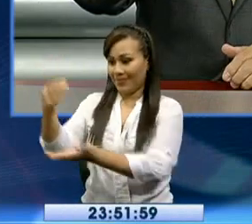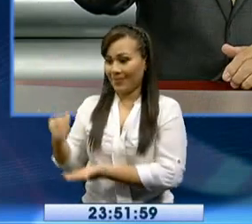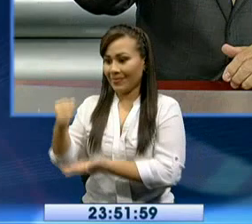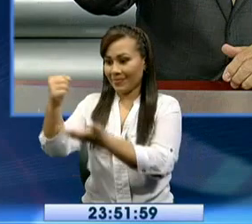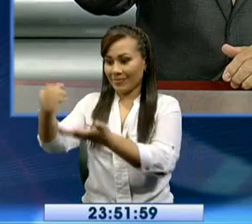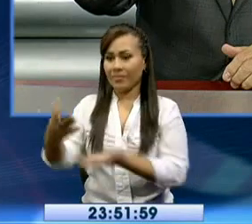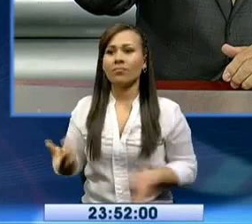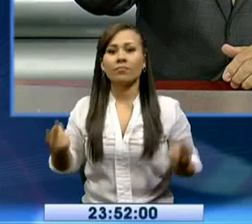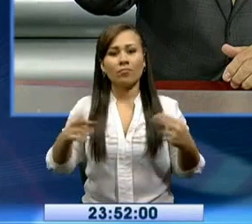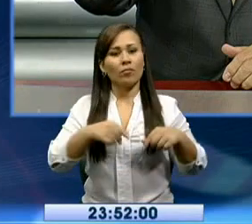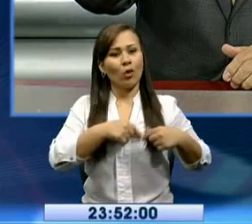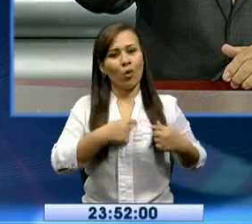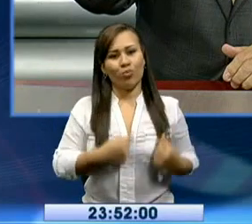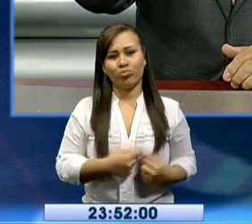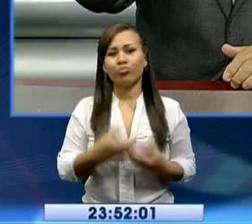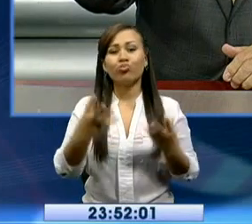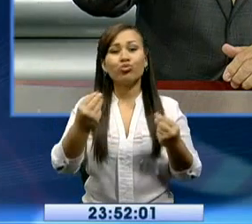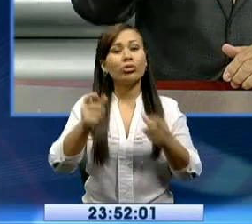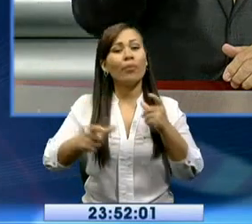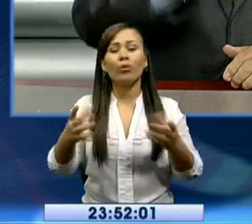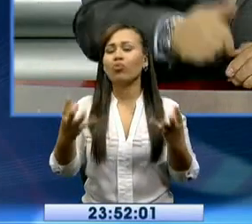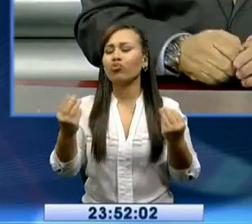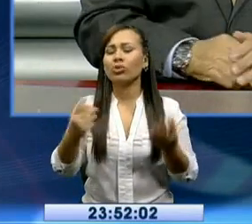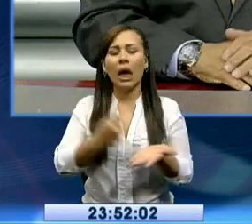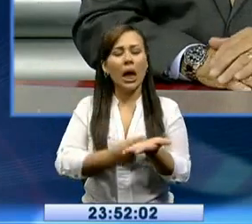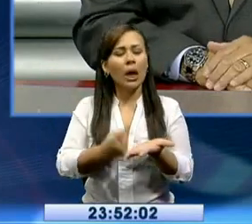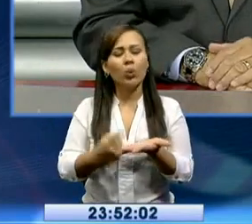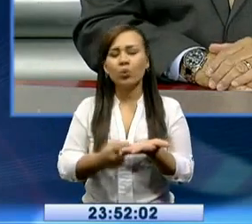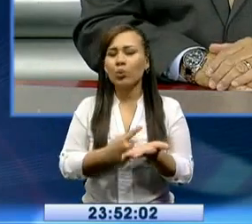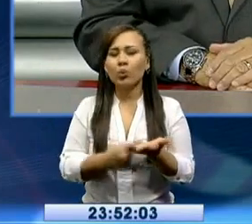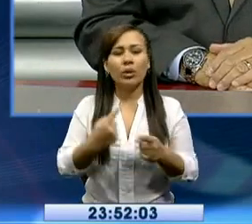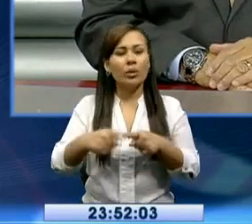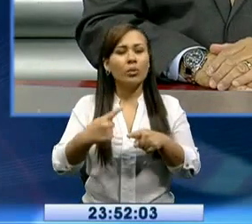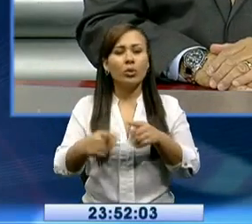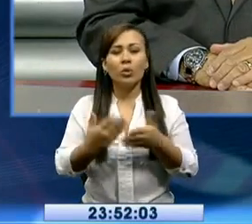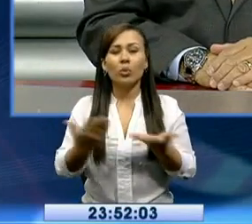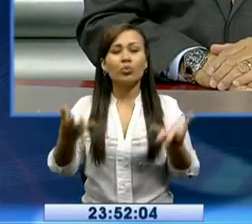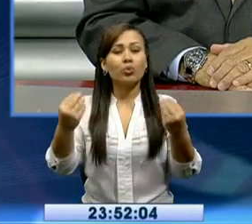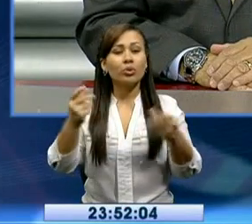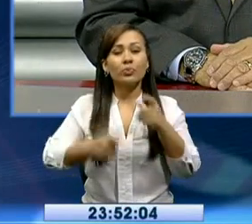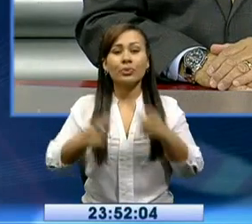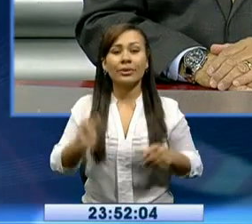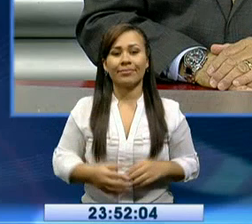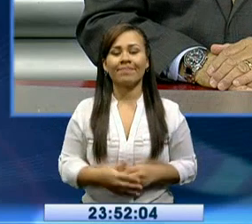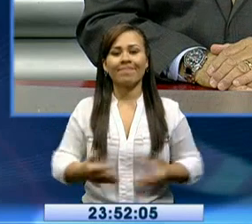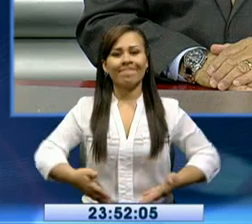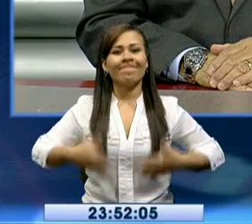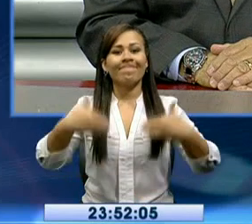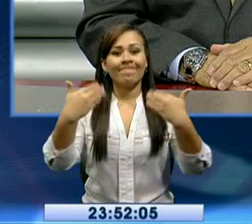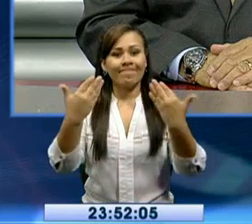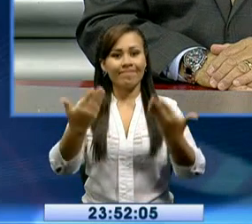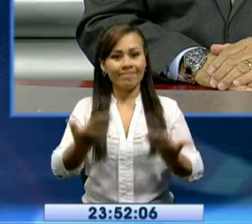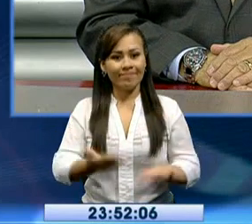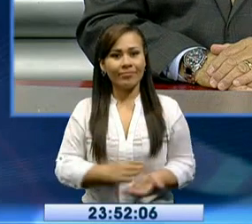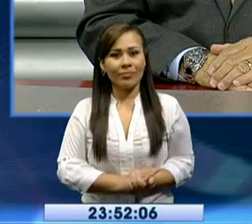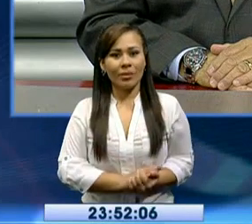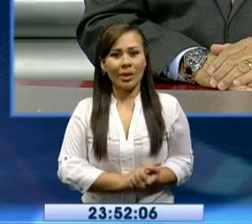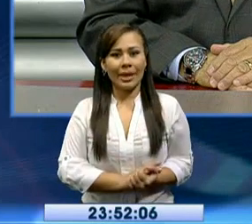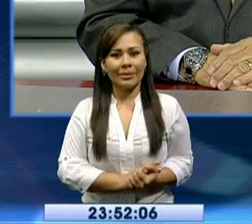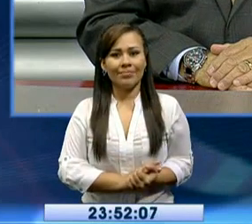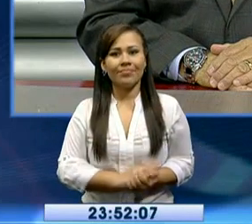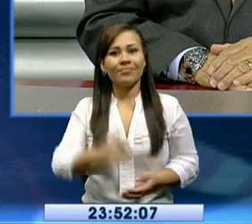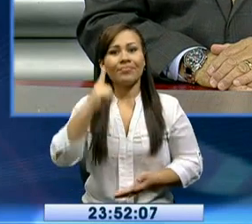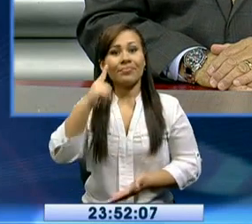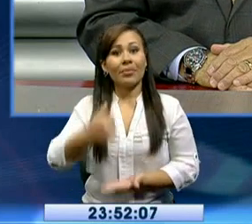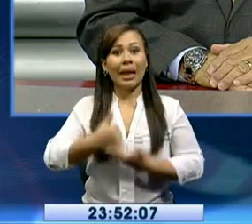Hay muchos corazones, mucha gente, mira, se han hecho muchas reuniones, muchas cosas. La gente se ha dado para la